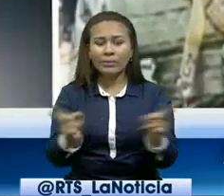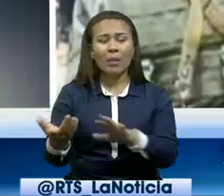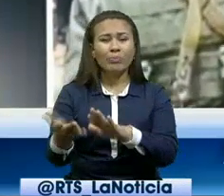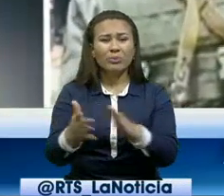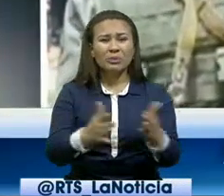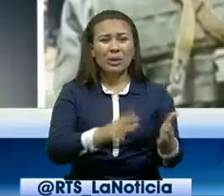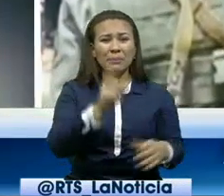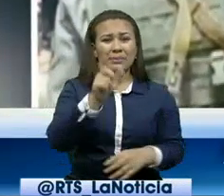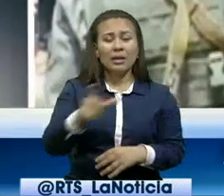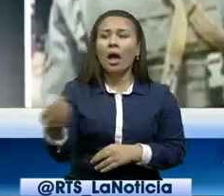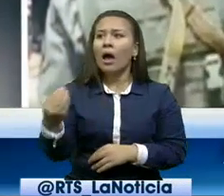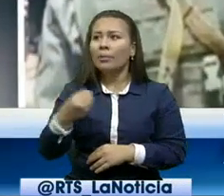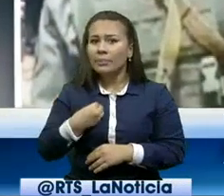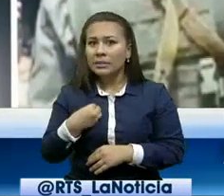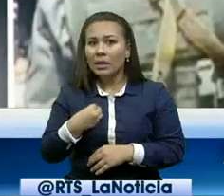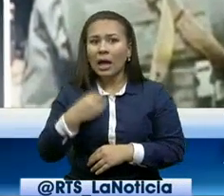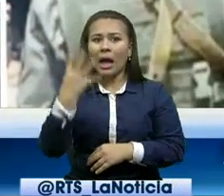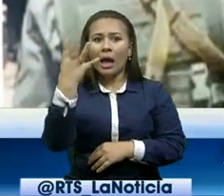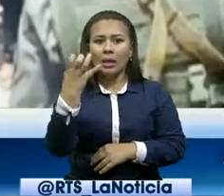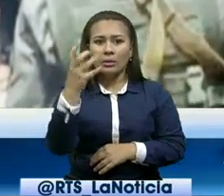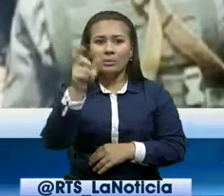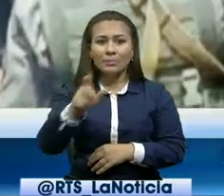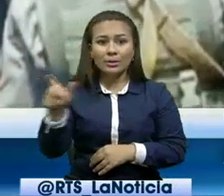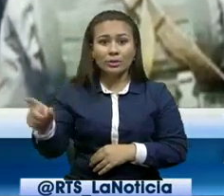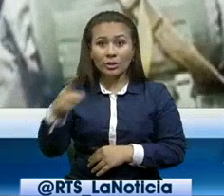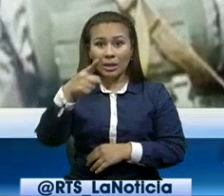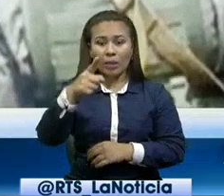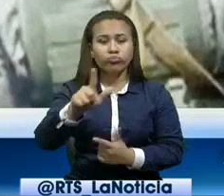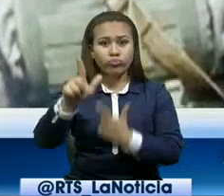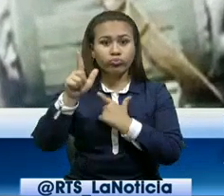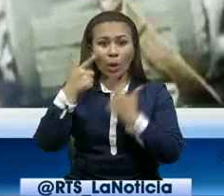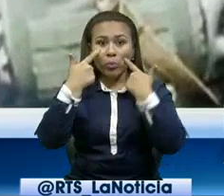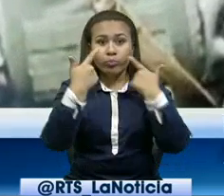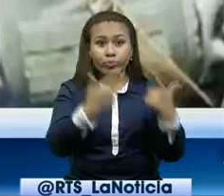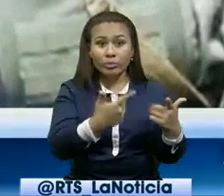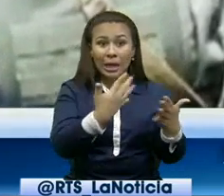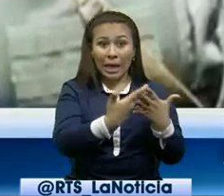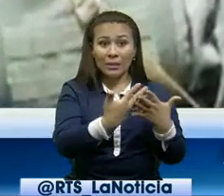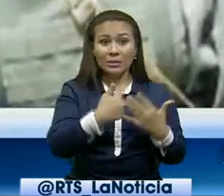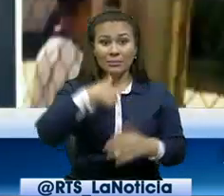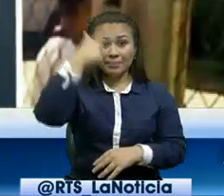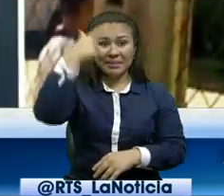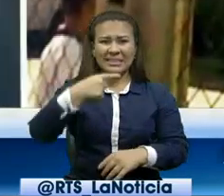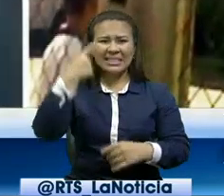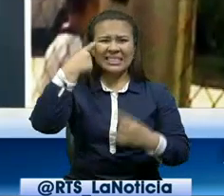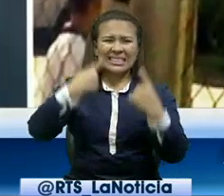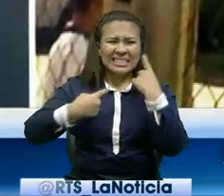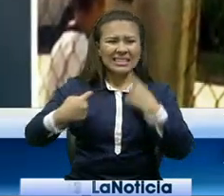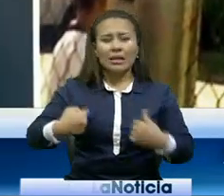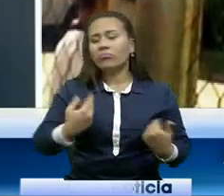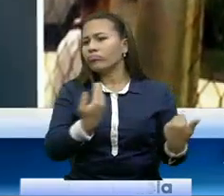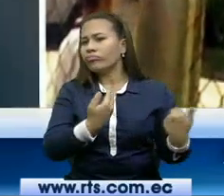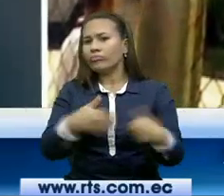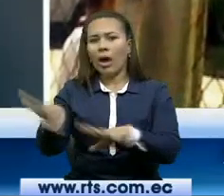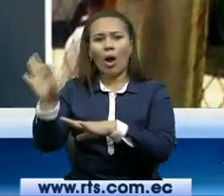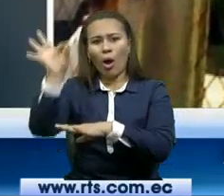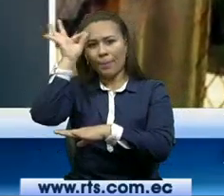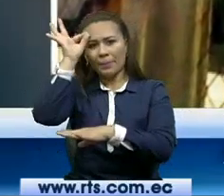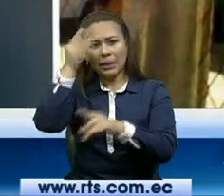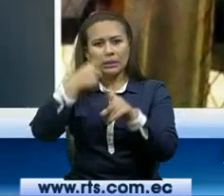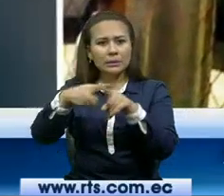fallecidos, se reportaron al menos 14 funcionarios penitenciarios heridos, los cuales fueron trasladados a